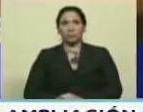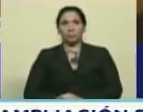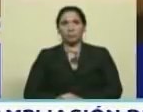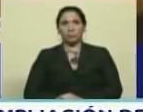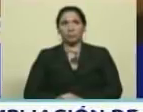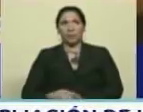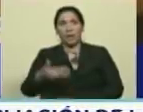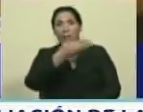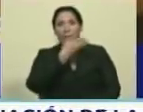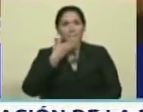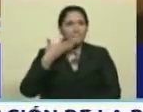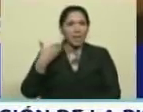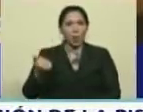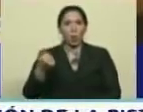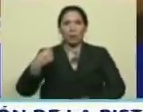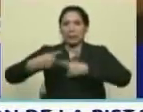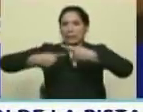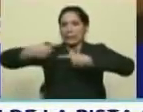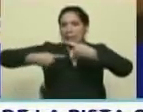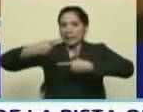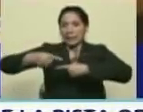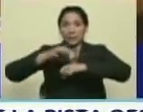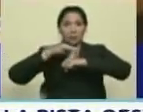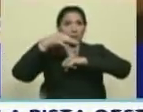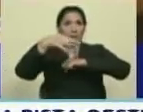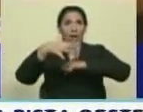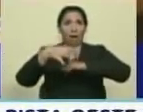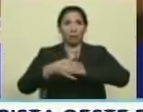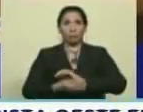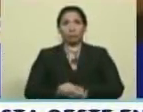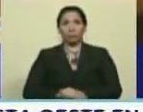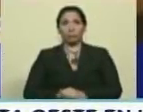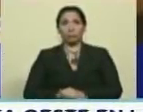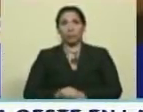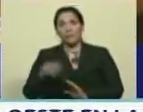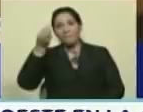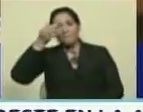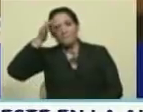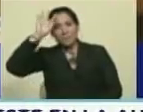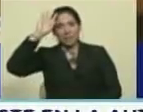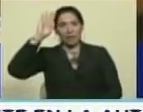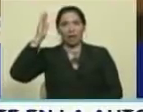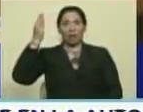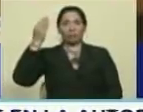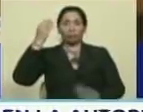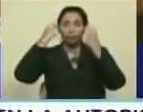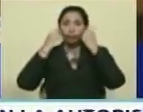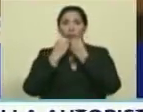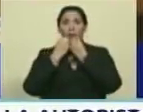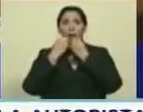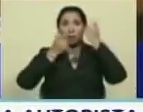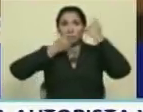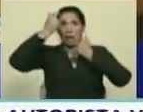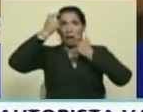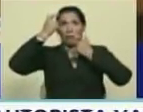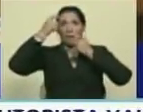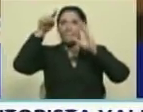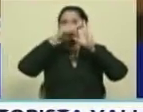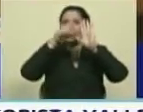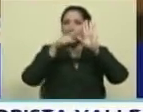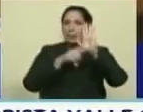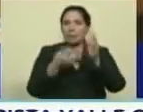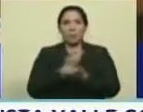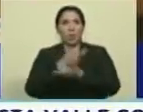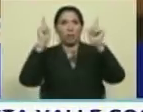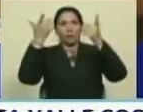La mejor herencia que nos dejaron entre Fidel, Hugo, son los principios de la liberación,